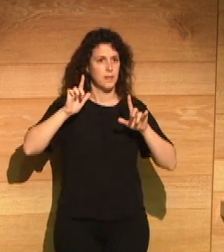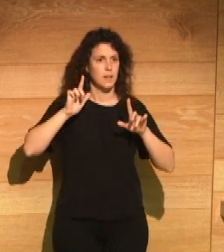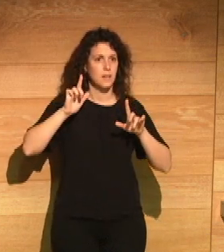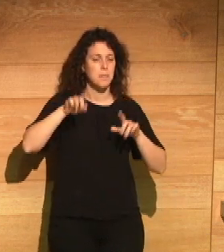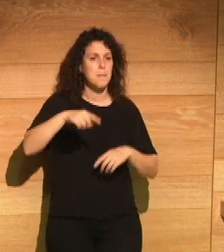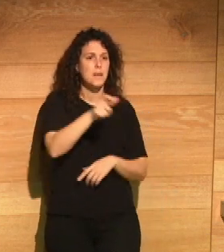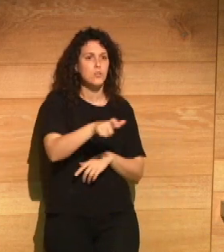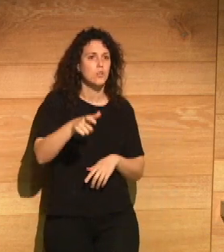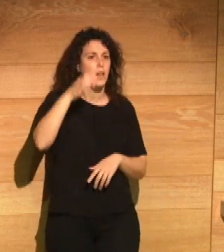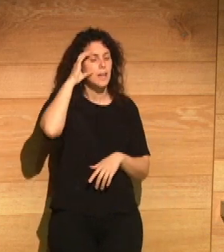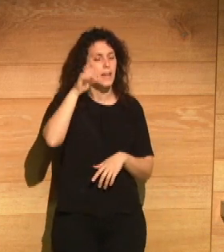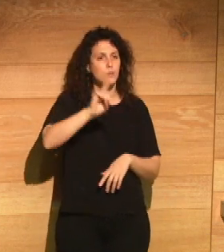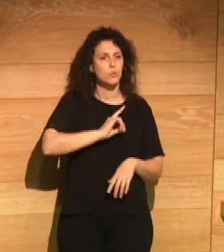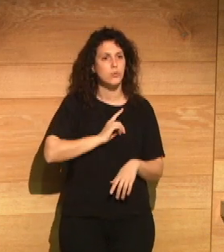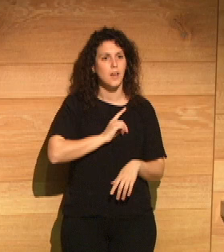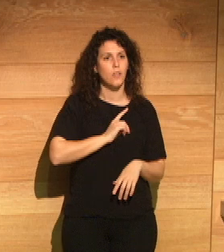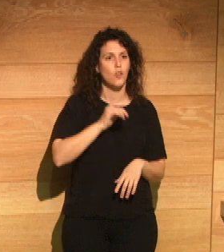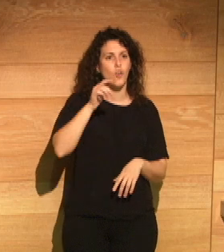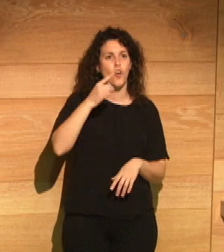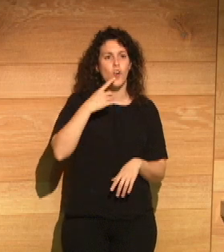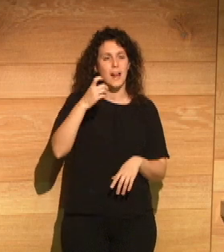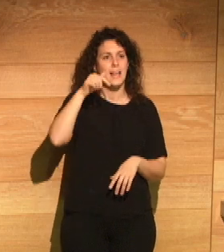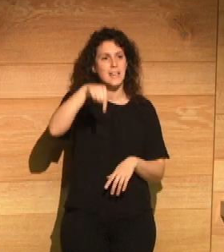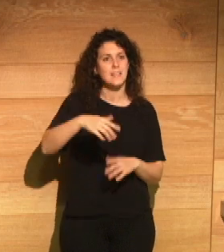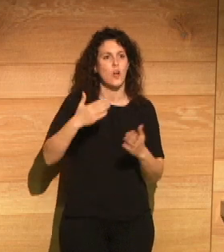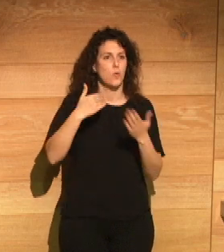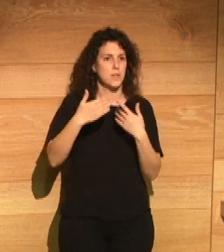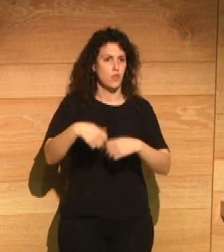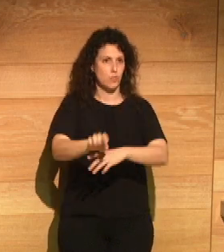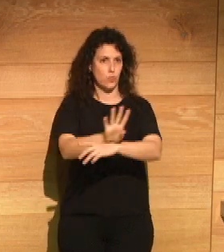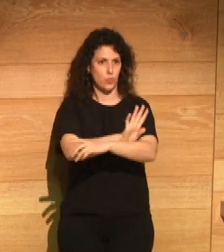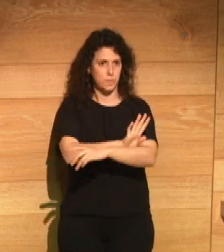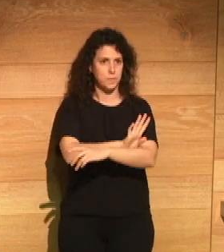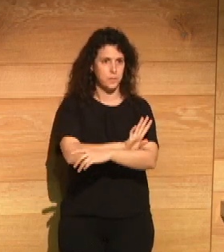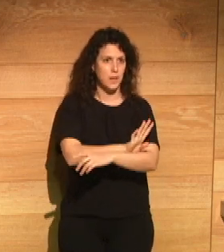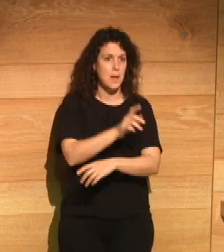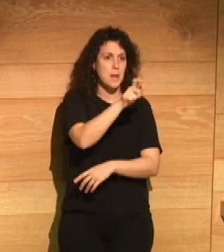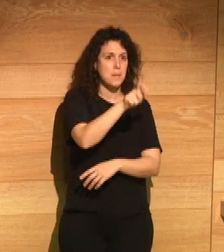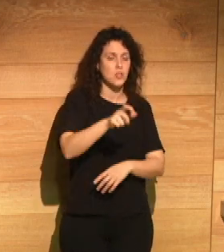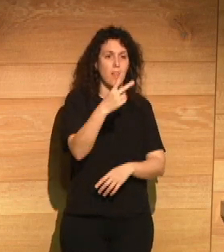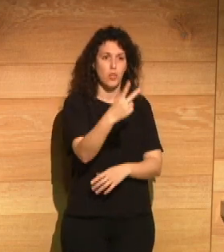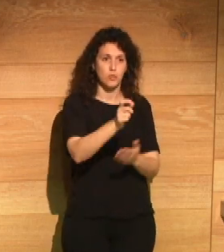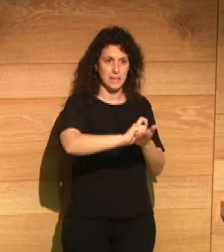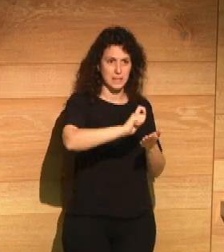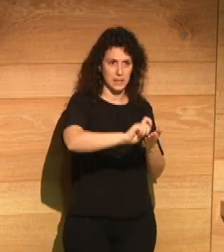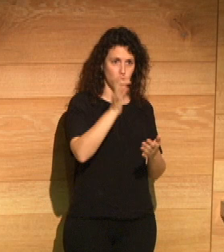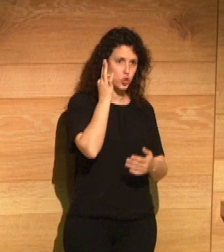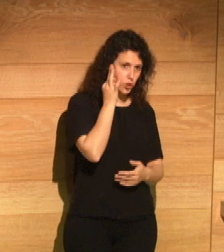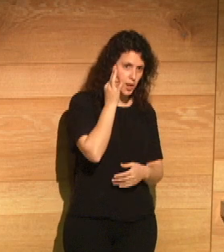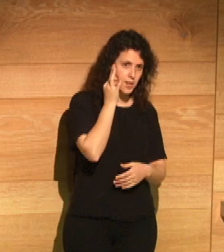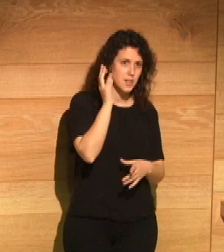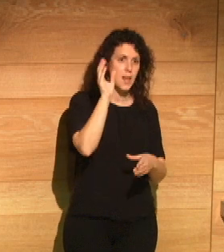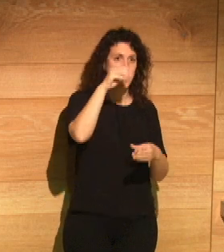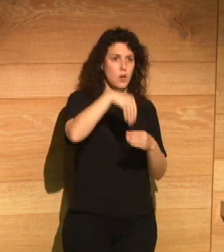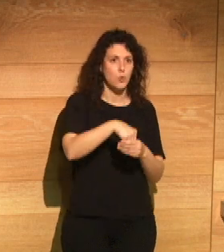están escuchando que esta será una conversación emocionante. Dos escritoras que hacen parte